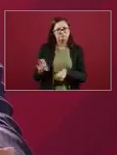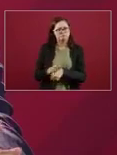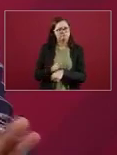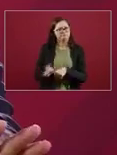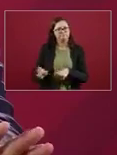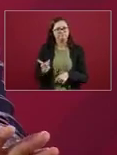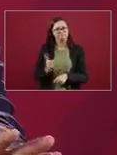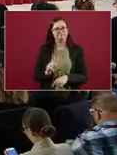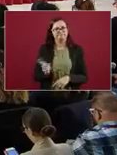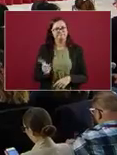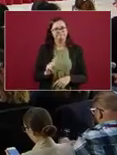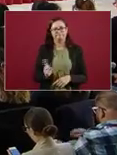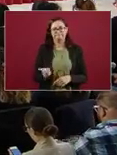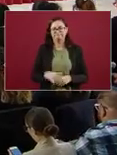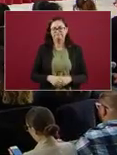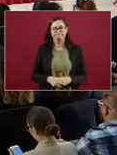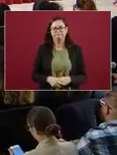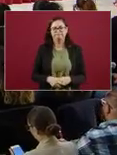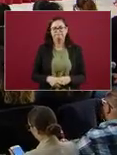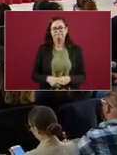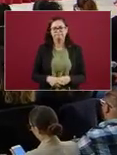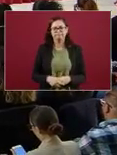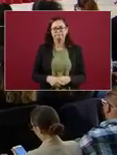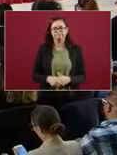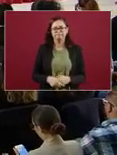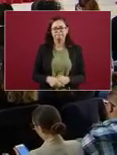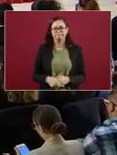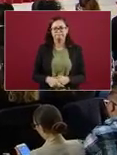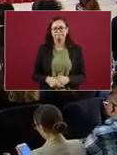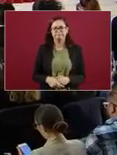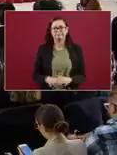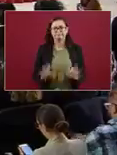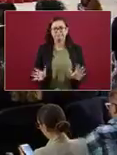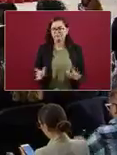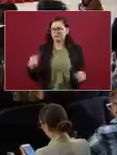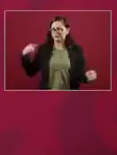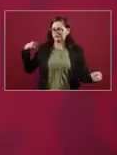que lo que se logró,